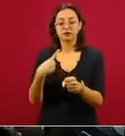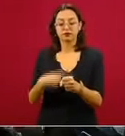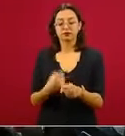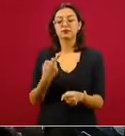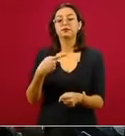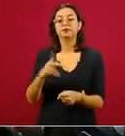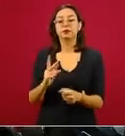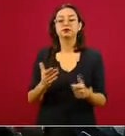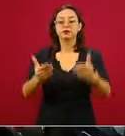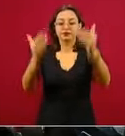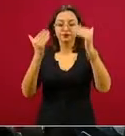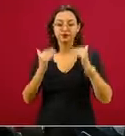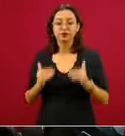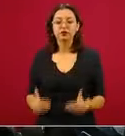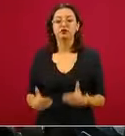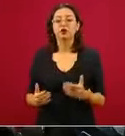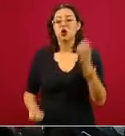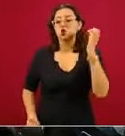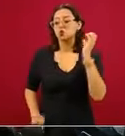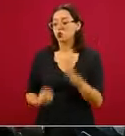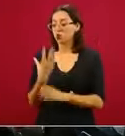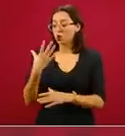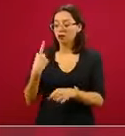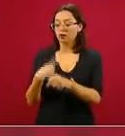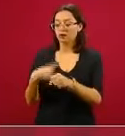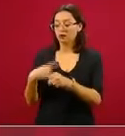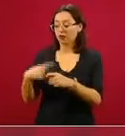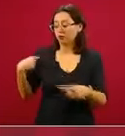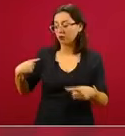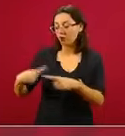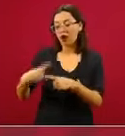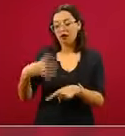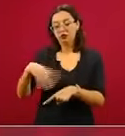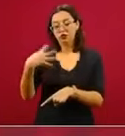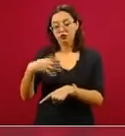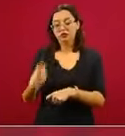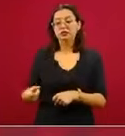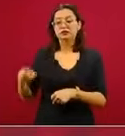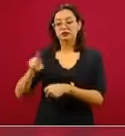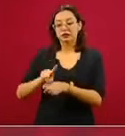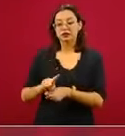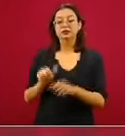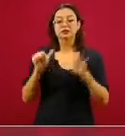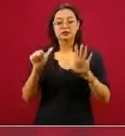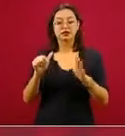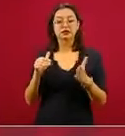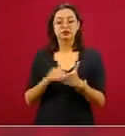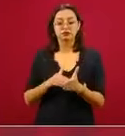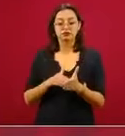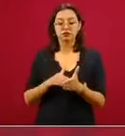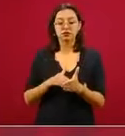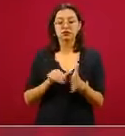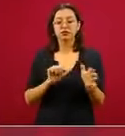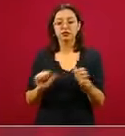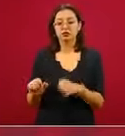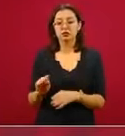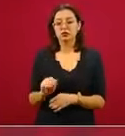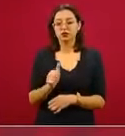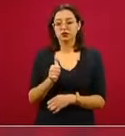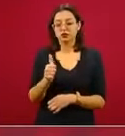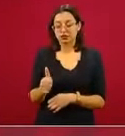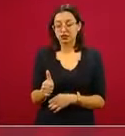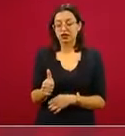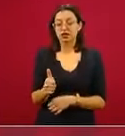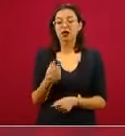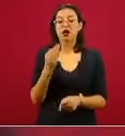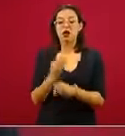verlo con los casos nuevos, los casos de los últimos 14 días, que son estos 6.696, que en